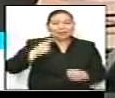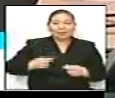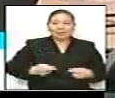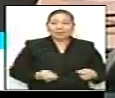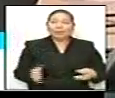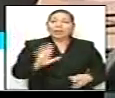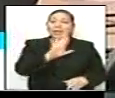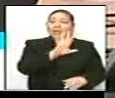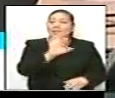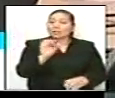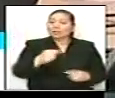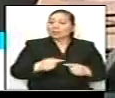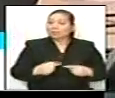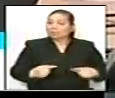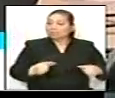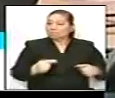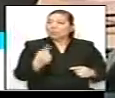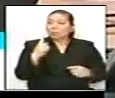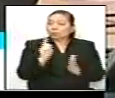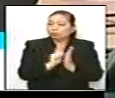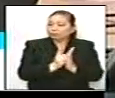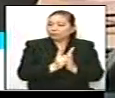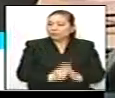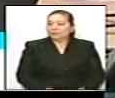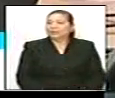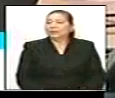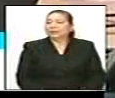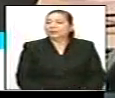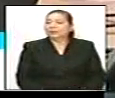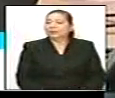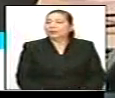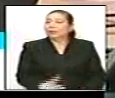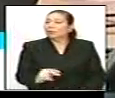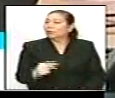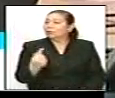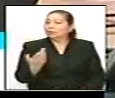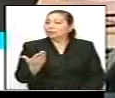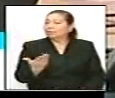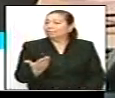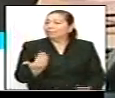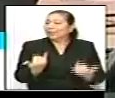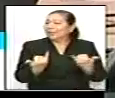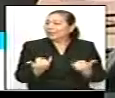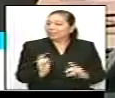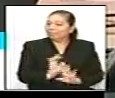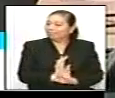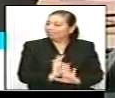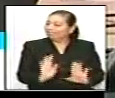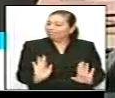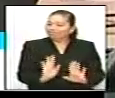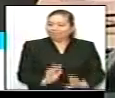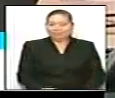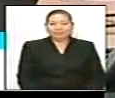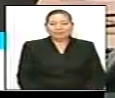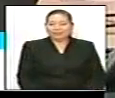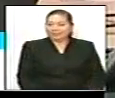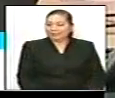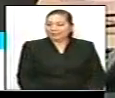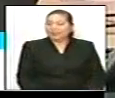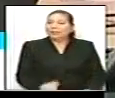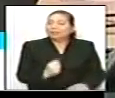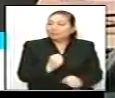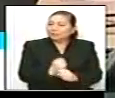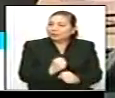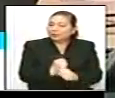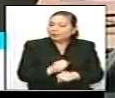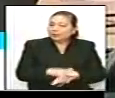hasta 500 metros cúbicos por segundo. Y no solo es, digamos, estar acá, no. Ya es ya